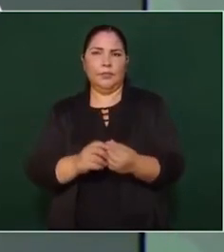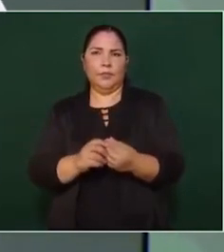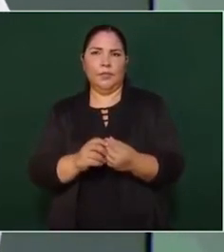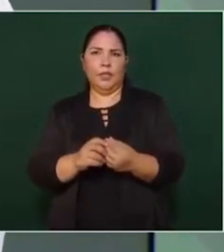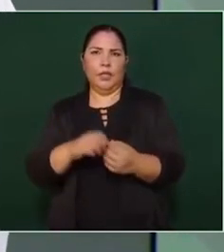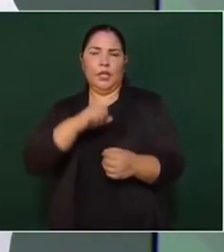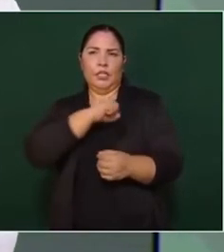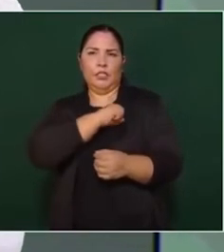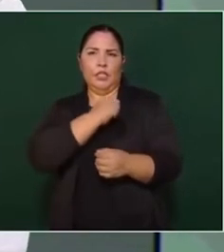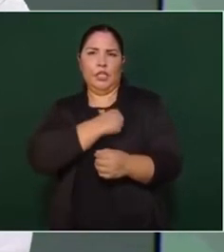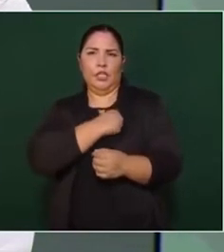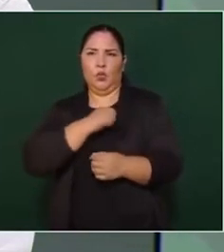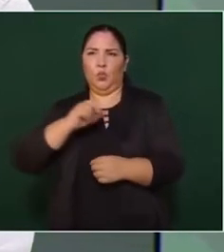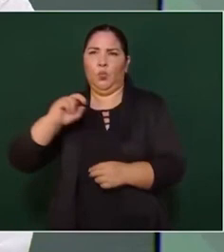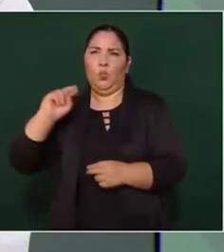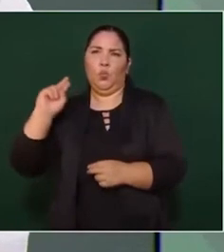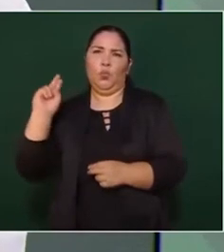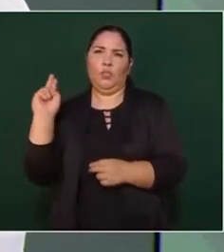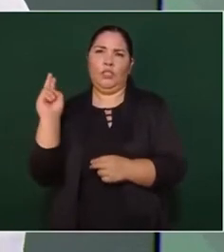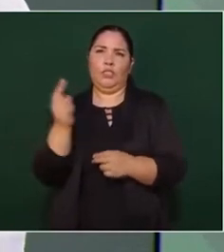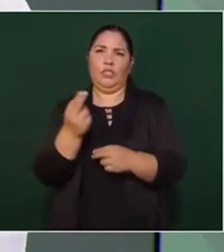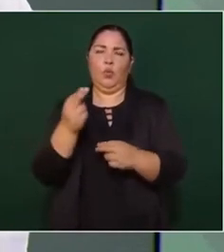de salud universal,